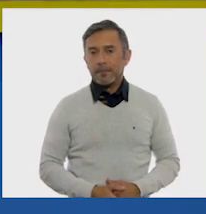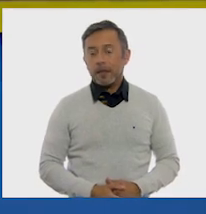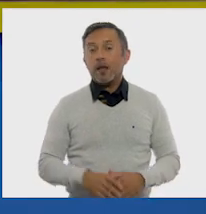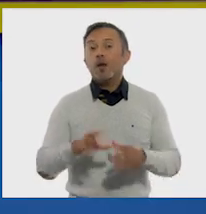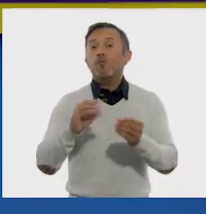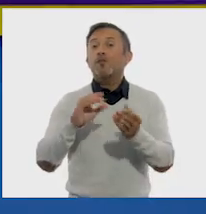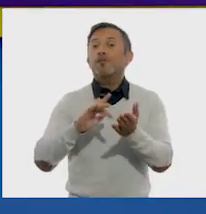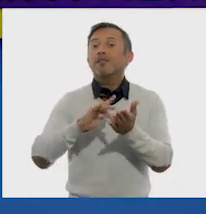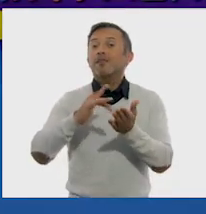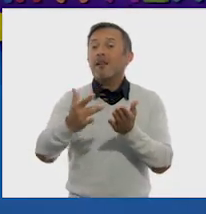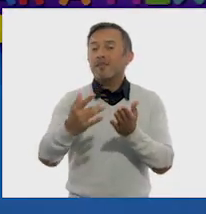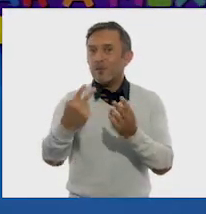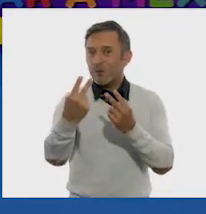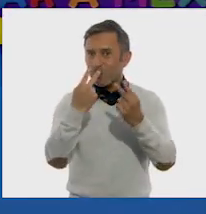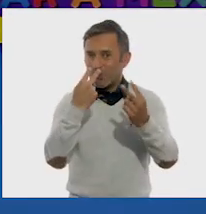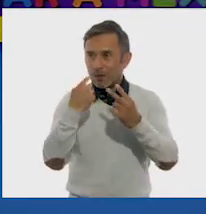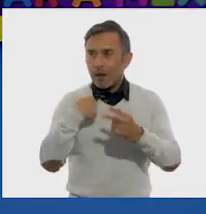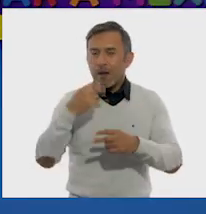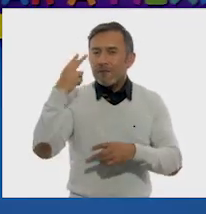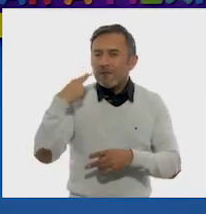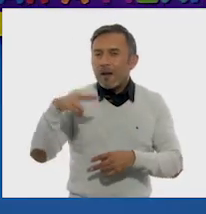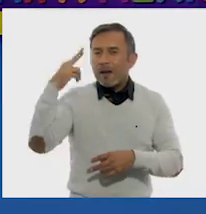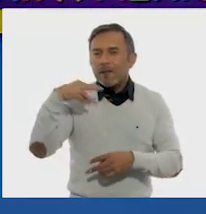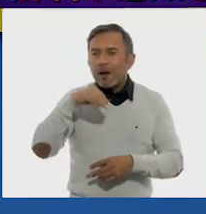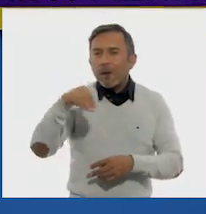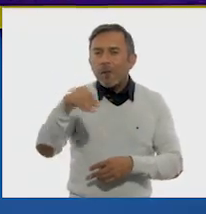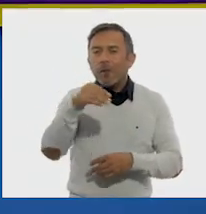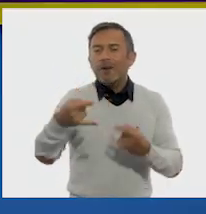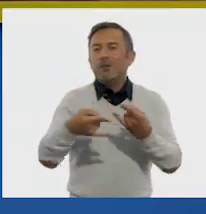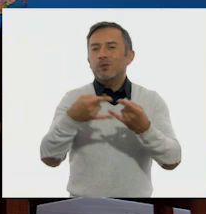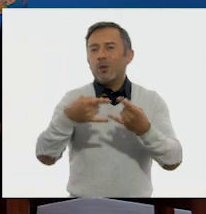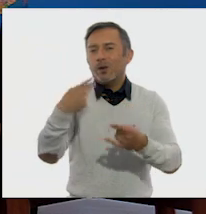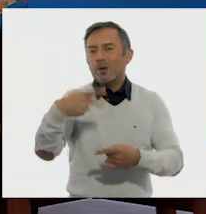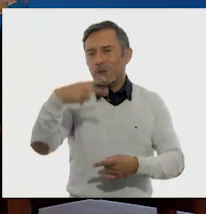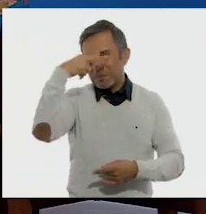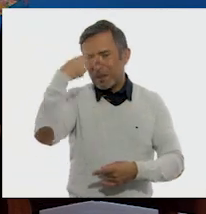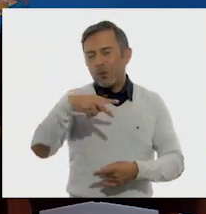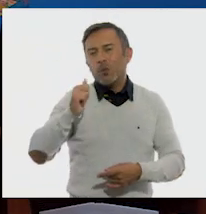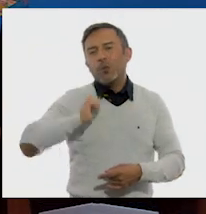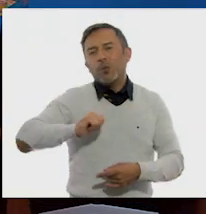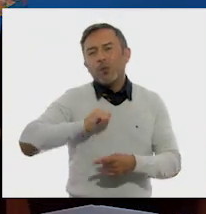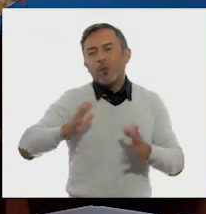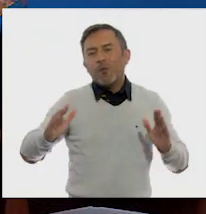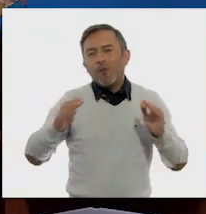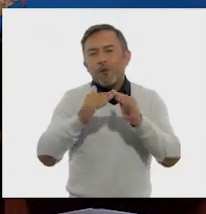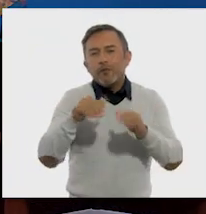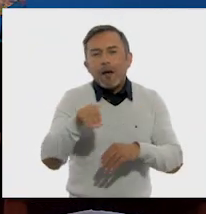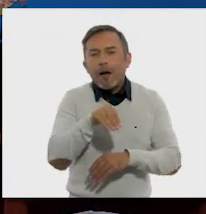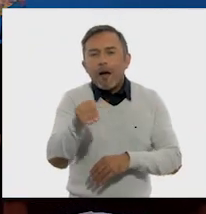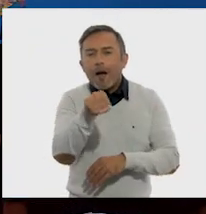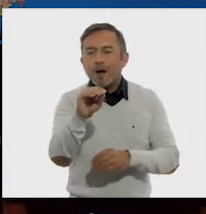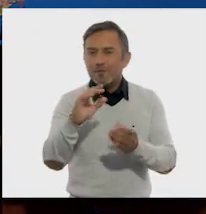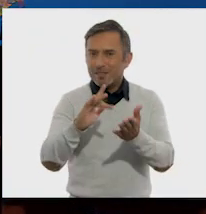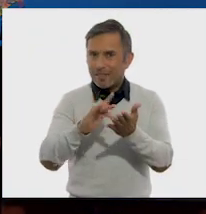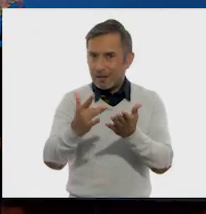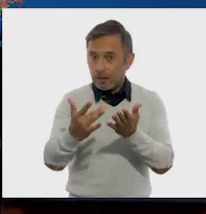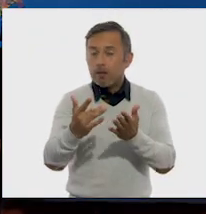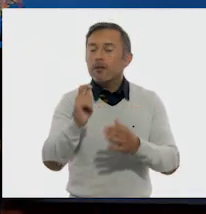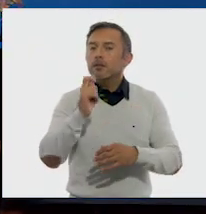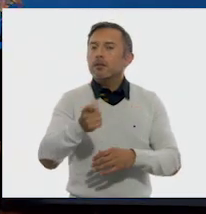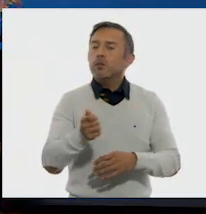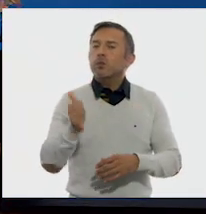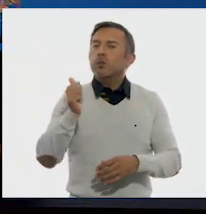por acompañarnos a visitar los vestigios arquitectónicos de nuestro país, que demuestran la importancia cultural que tuvo la